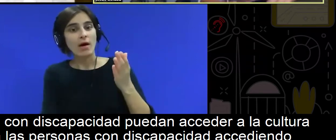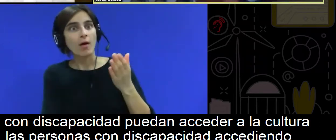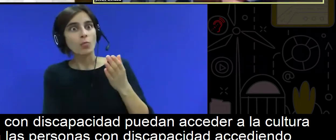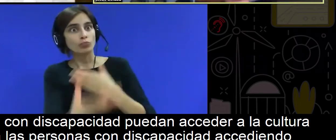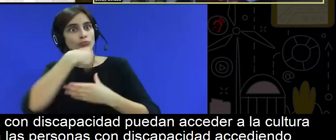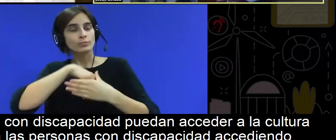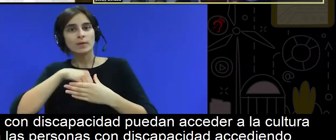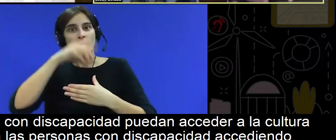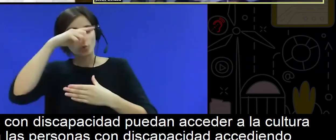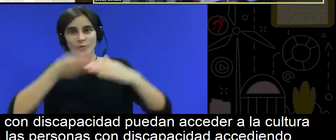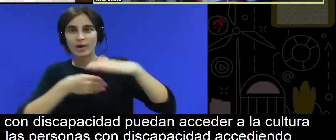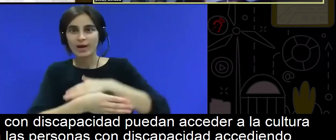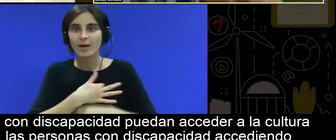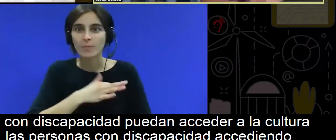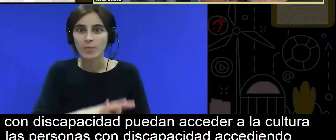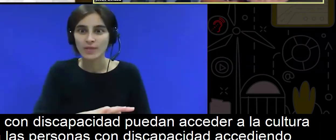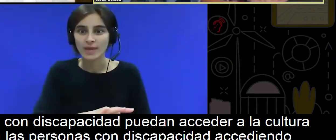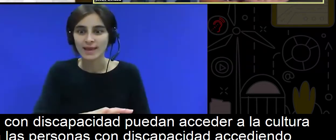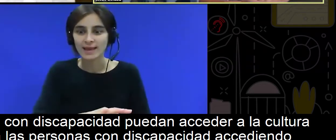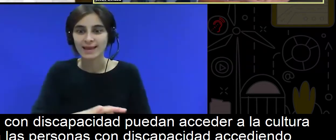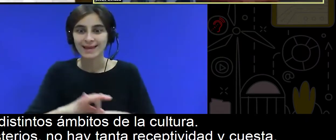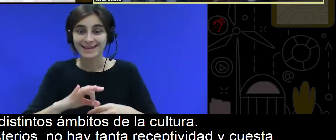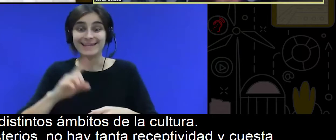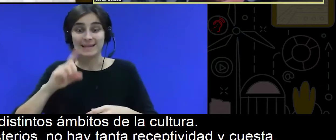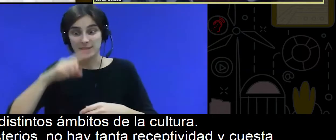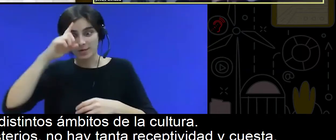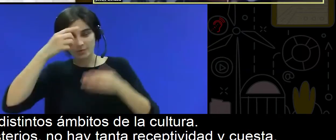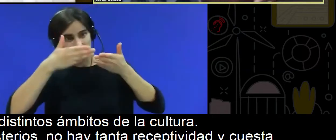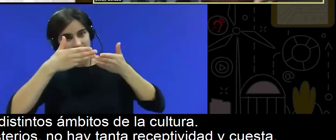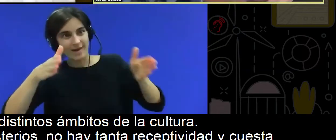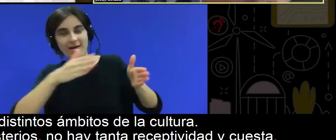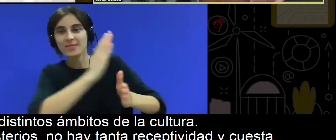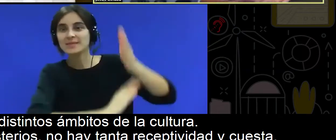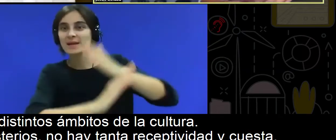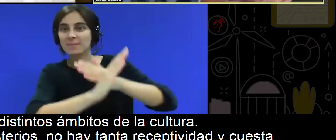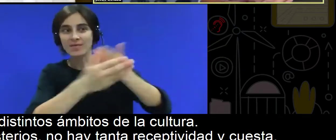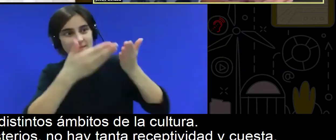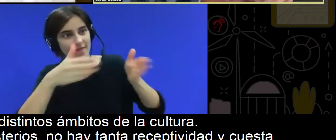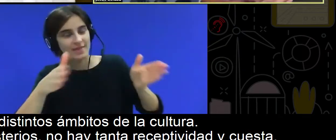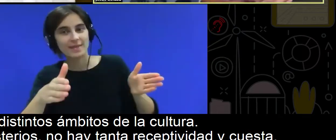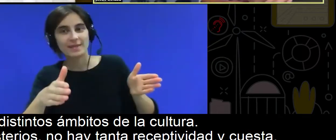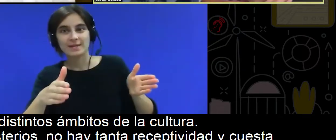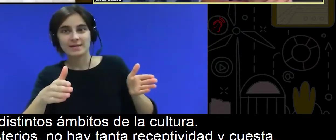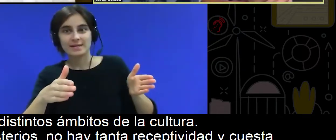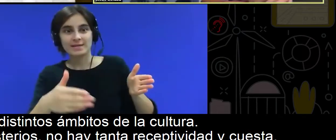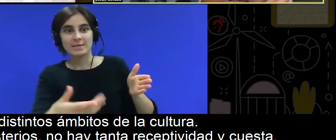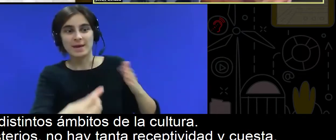cultura y, a su vez, abrir la cultura a las personas con discapacidad accediendo a distintos ámbitos, ¿no? de la